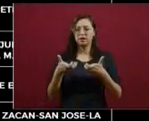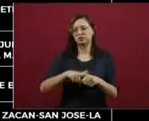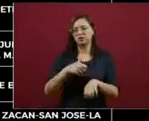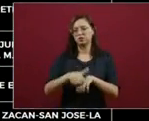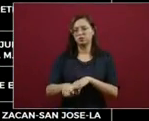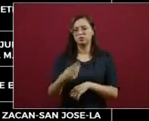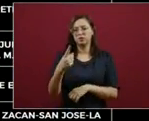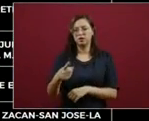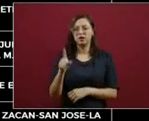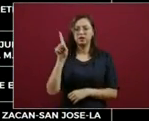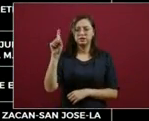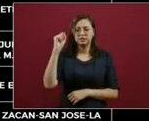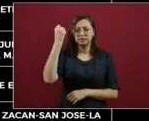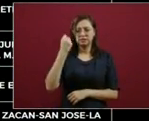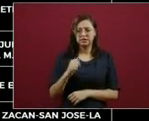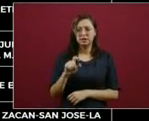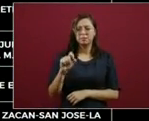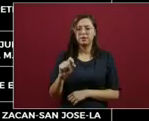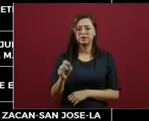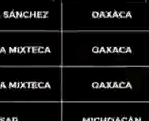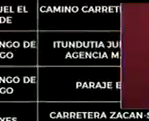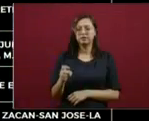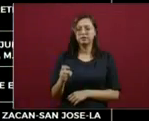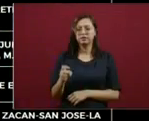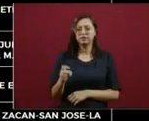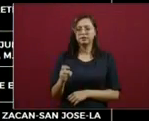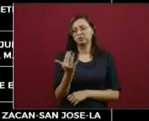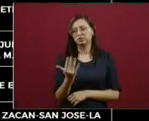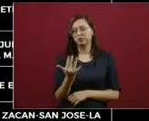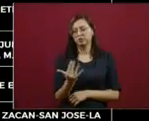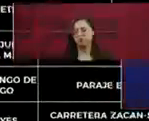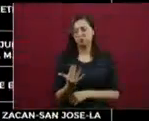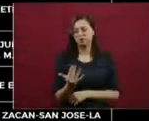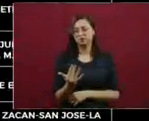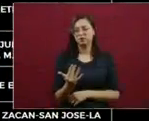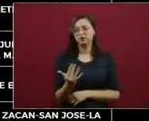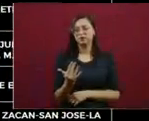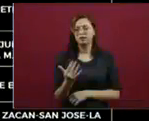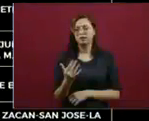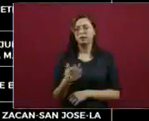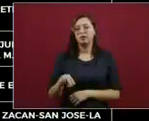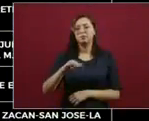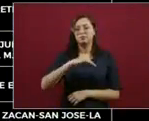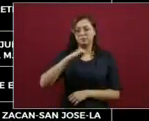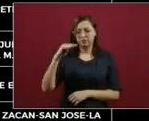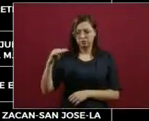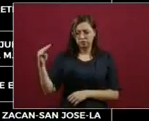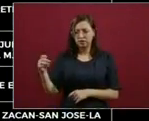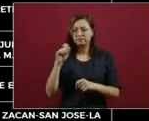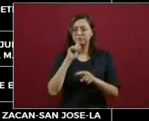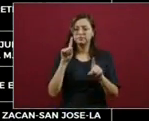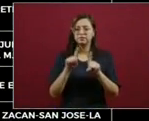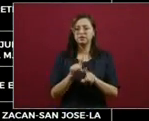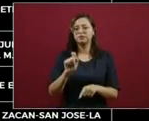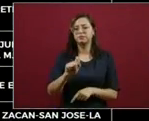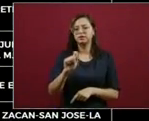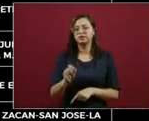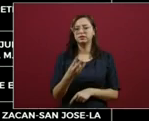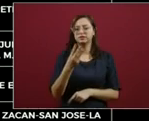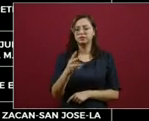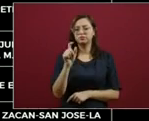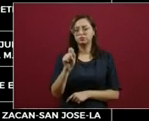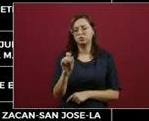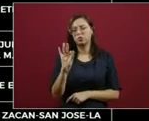Sinaloa, 23.50, servicios estratégicos y de combustibles. Peribán, Michoacán, también